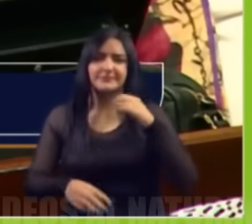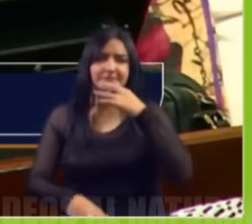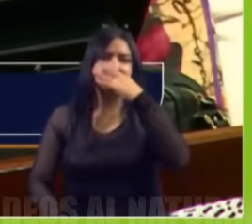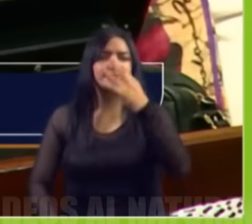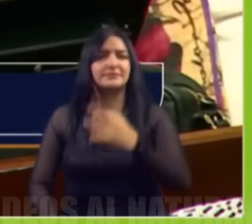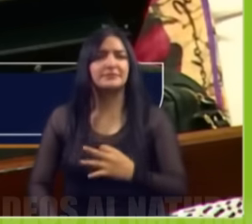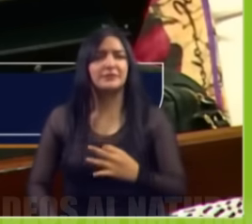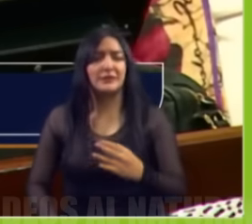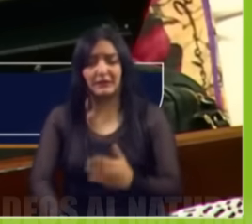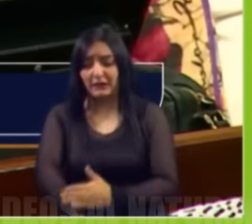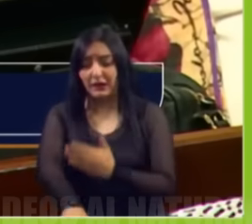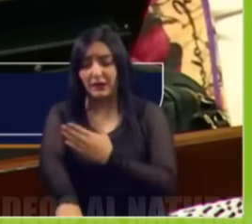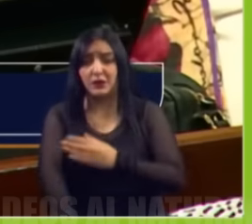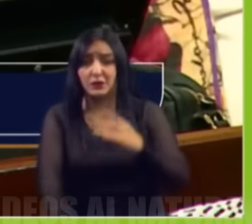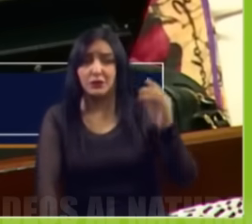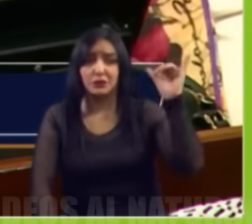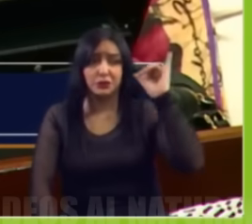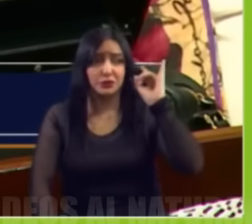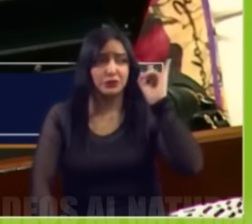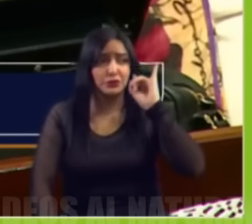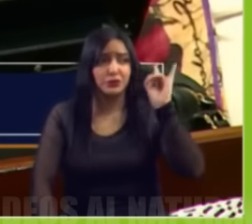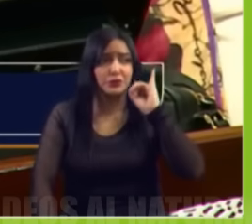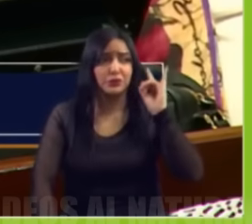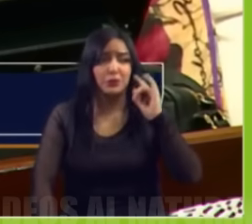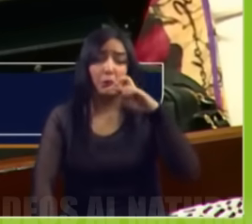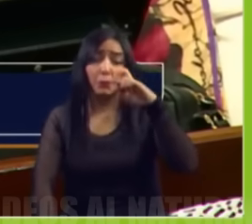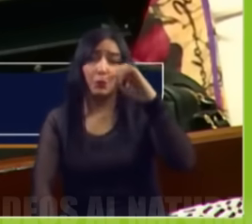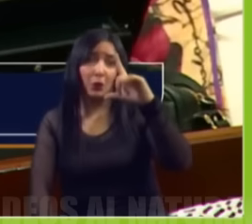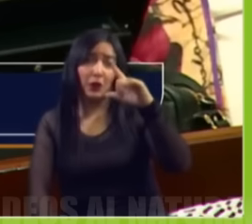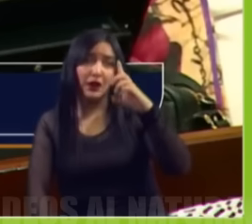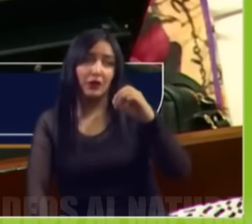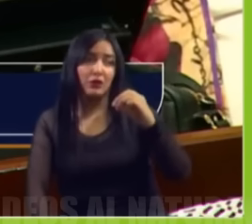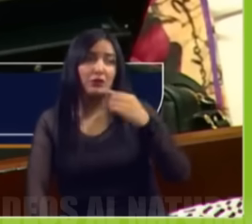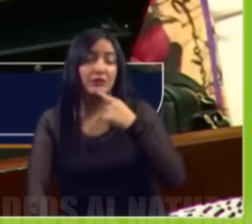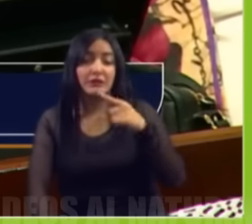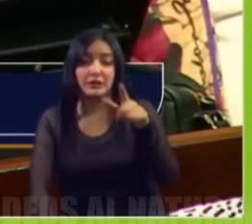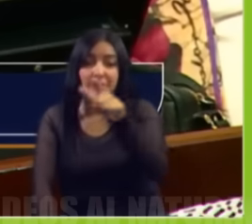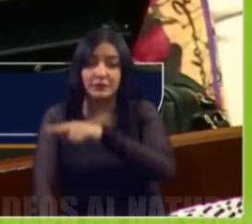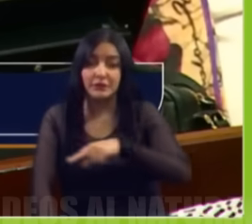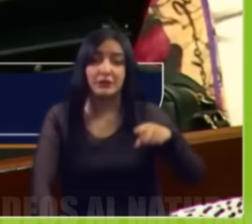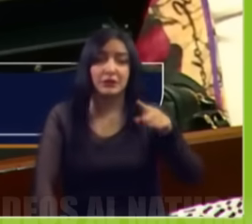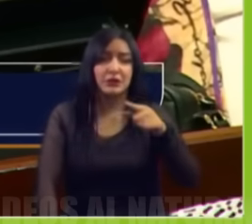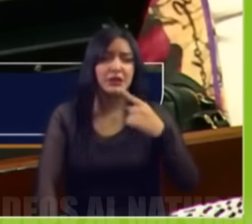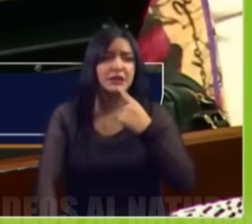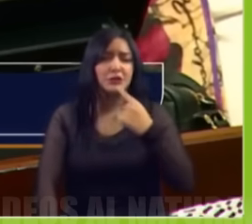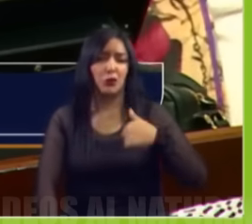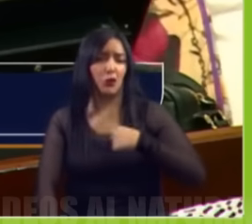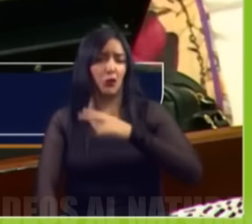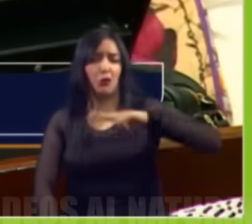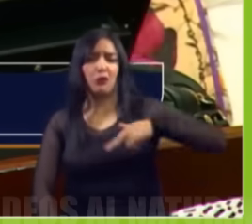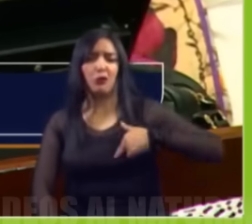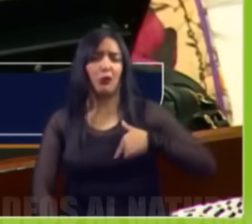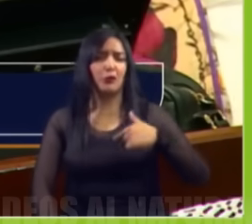Pero acabamos de escuchar al senador Pulido llamarnos aquí a toda la bancada nuestra bandidos.